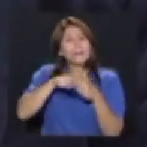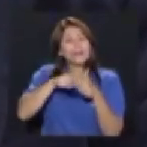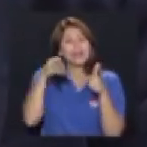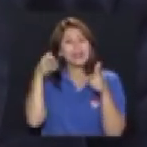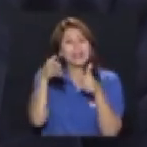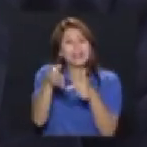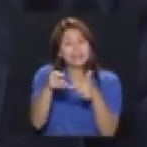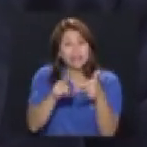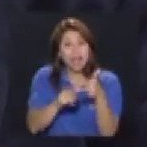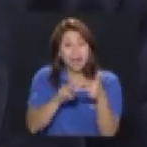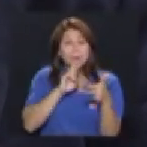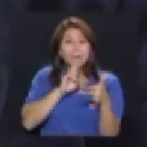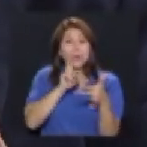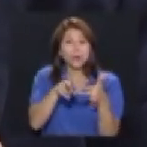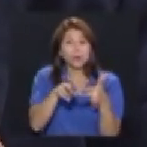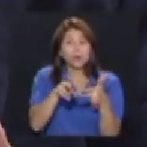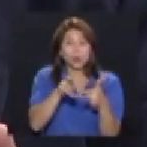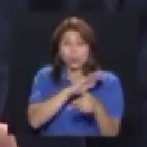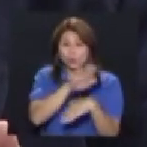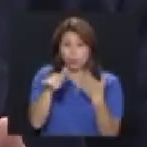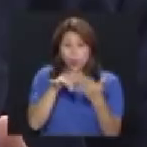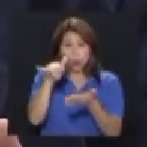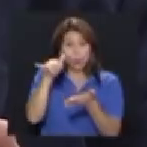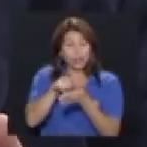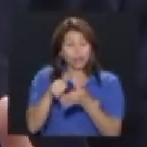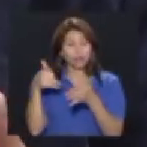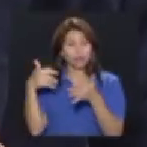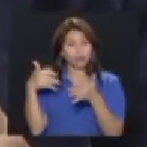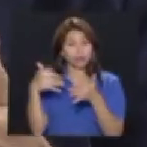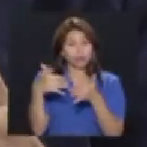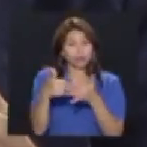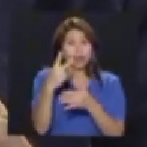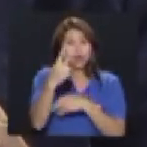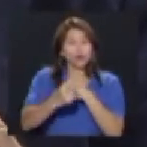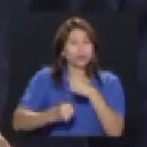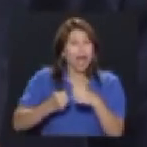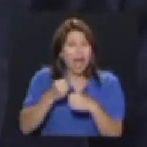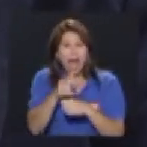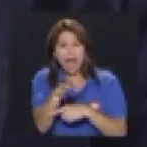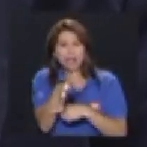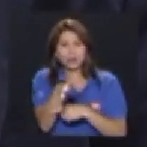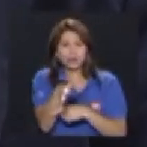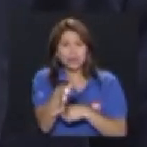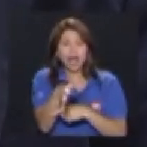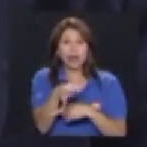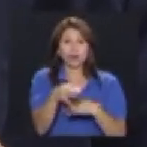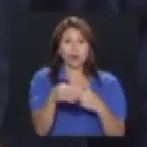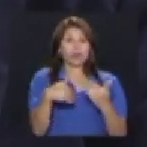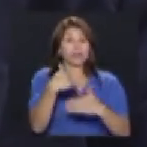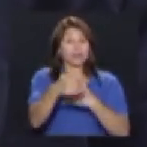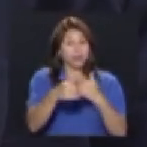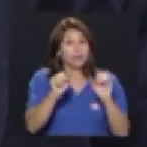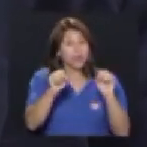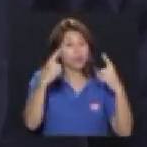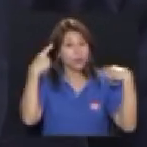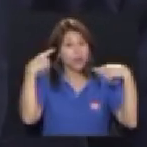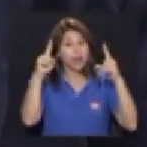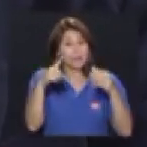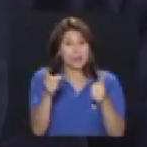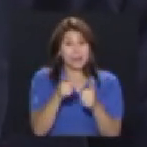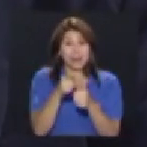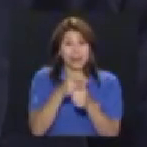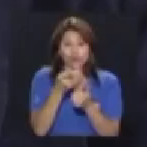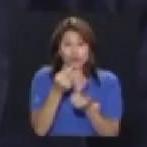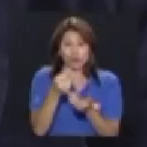de eso, que se tomó 2 años y algo, y la consecución de los primeros recursos, que como bien decías